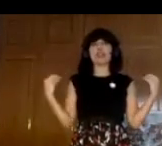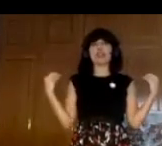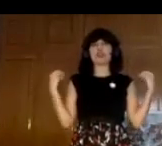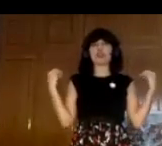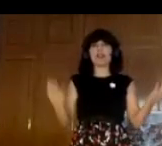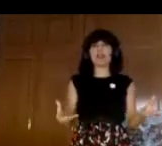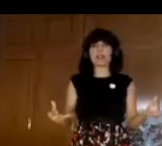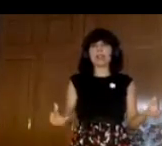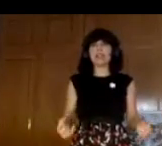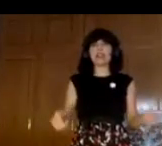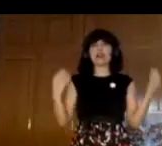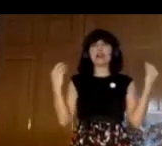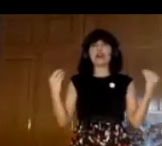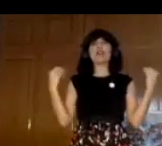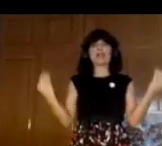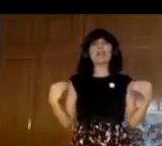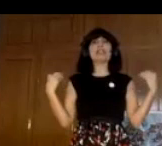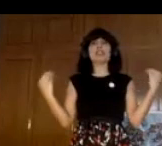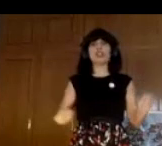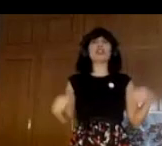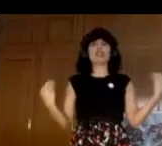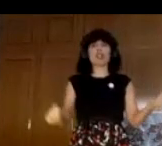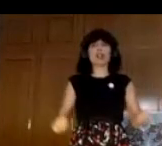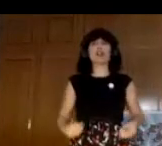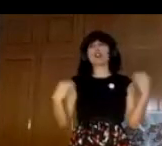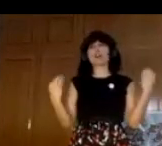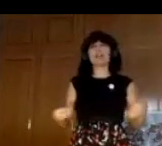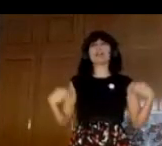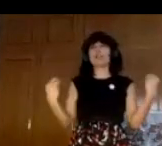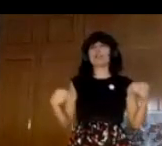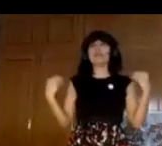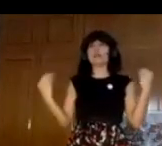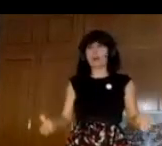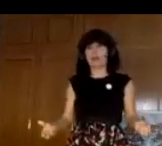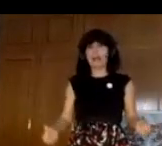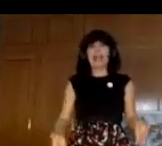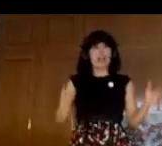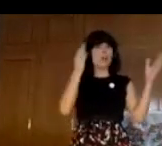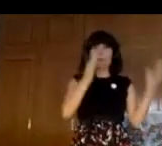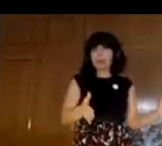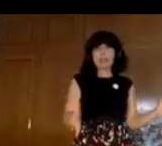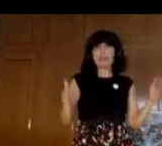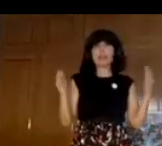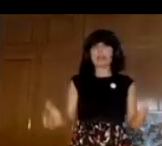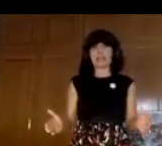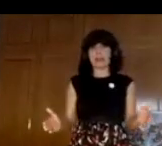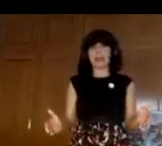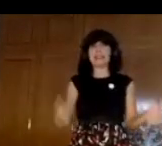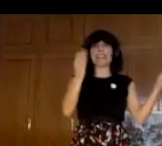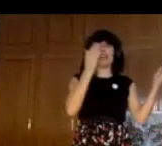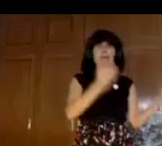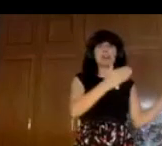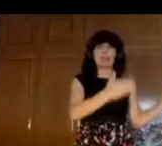son todos unos ladrones, y yo digo, no, los migrantes no son todos unos ladrones, los migrantes son gente muy buena. Lo primero que he dicho es lo que se queda,